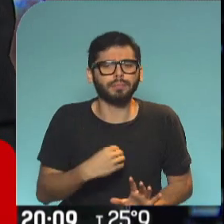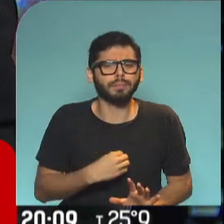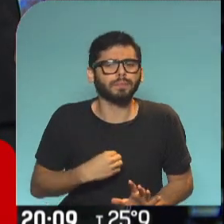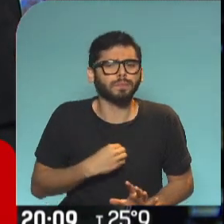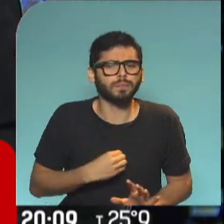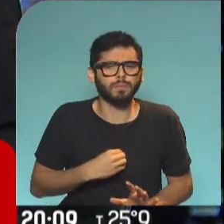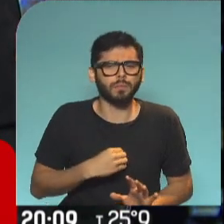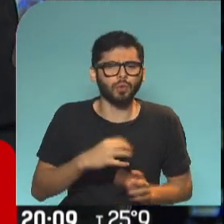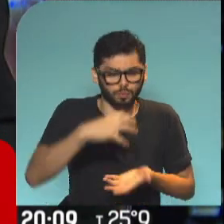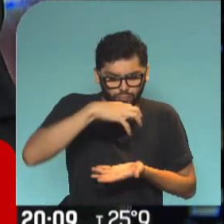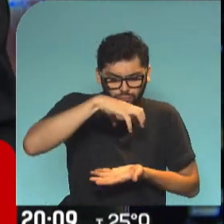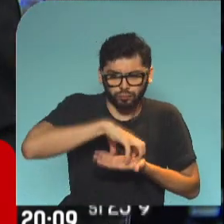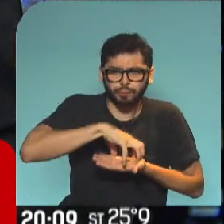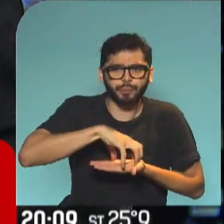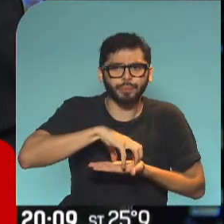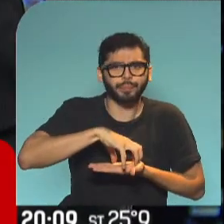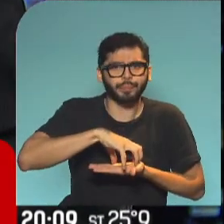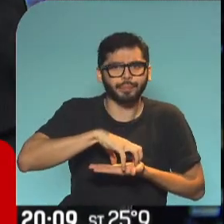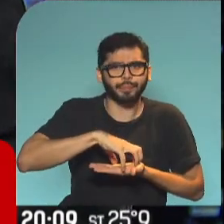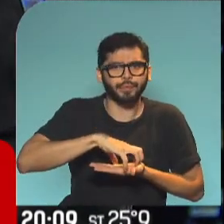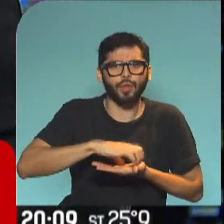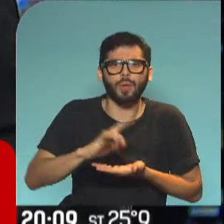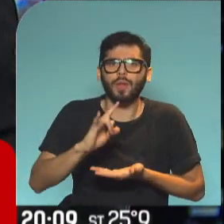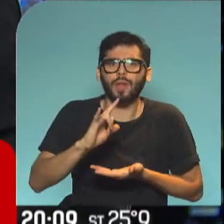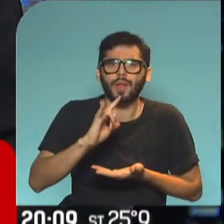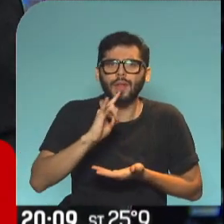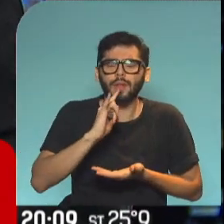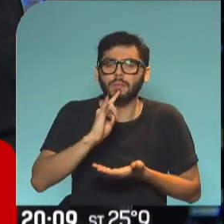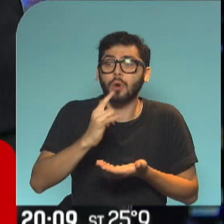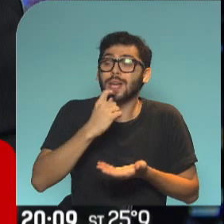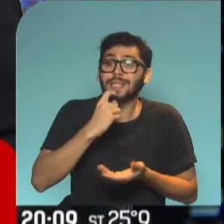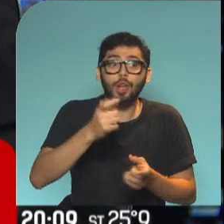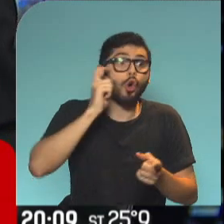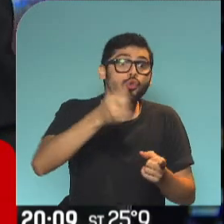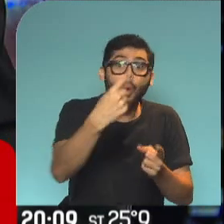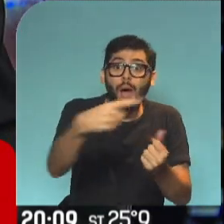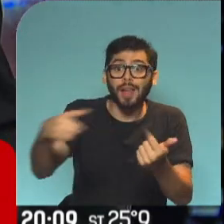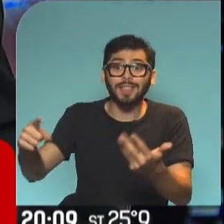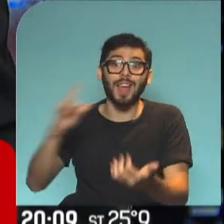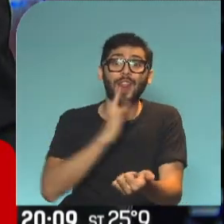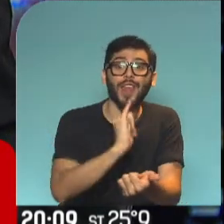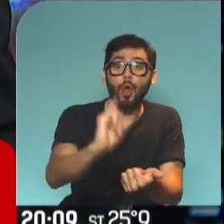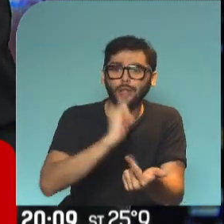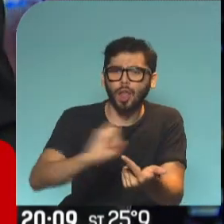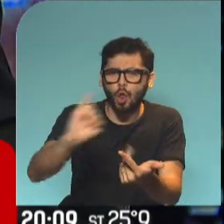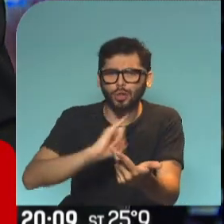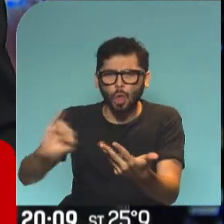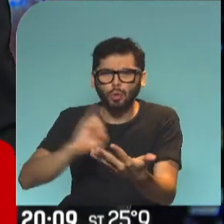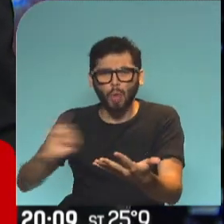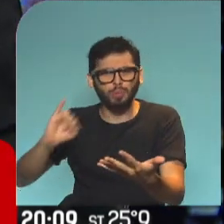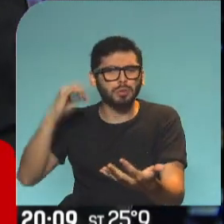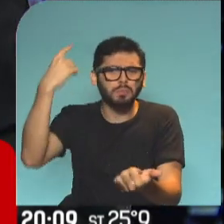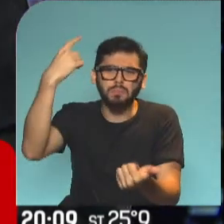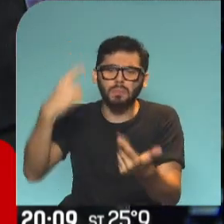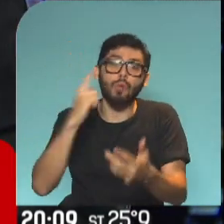entran al consejo de la magistratura una enorme cantidad de denuncias por mal desempeño de los jueces y se cuentan con los dedos las